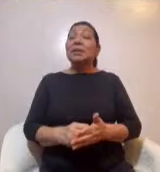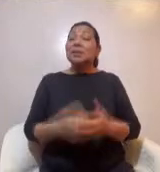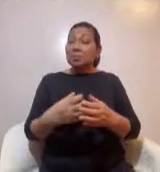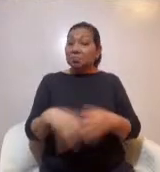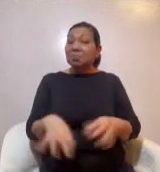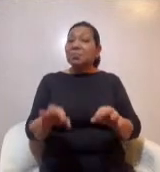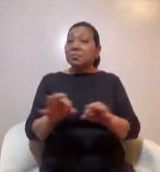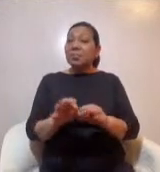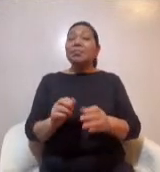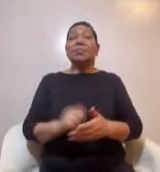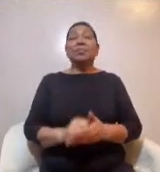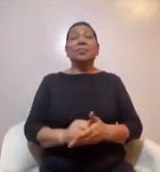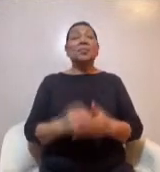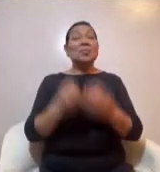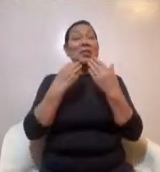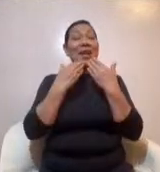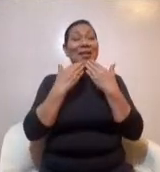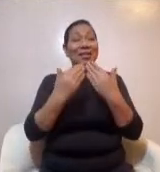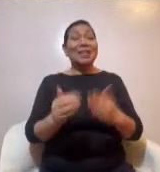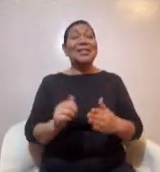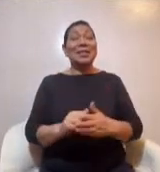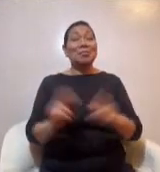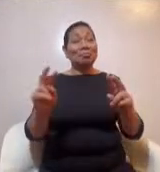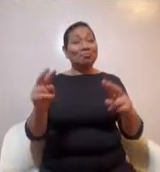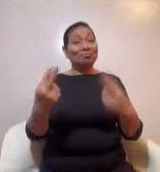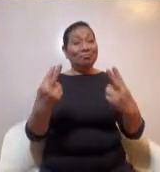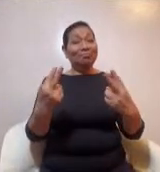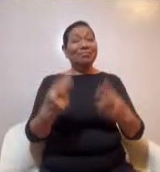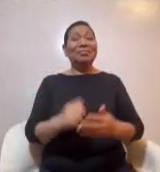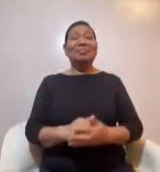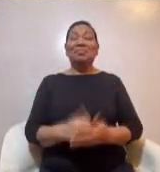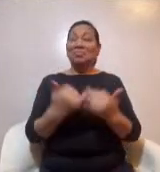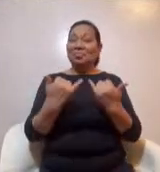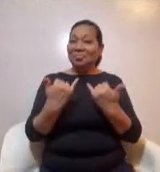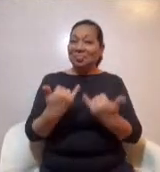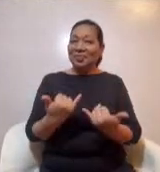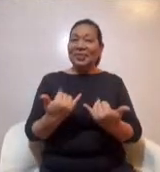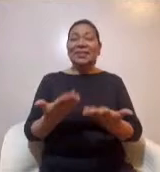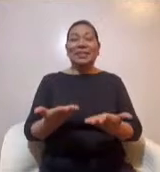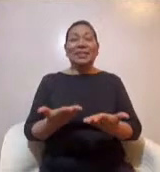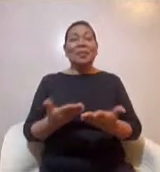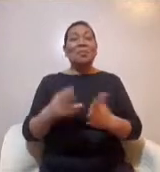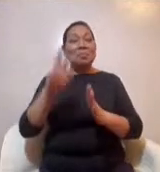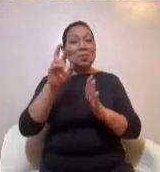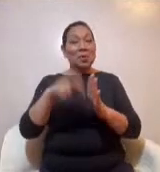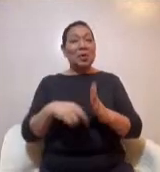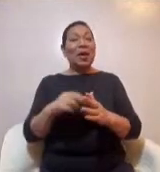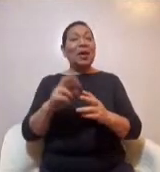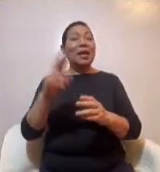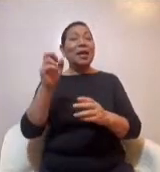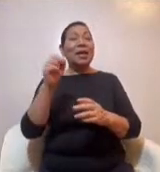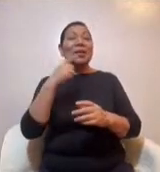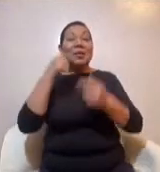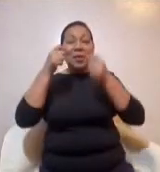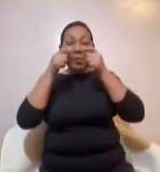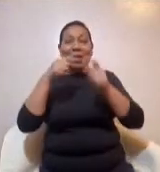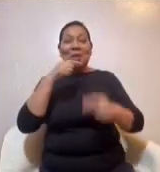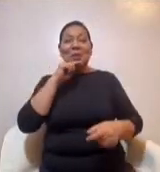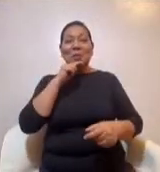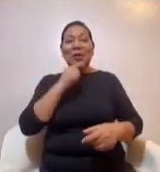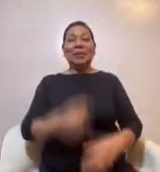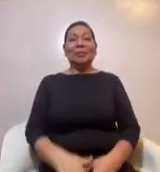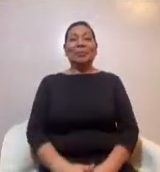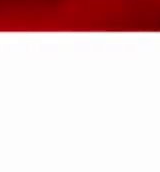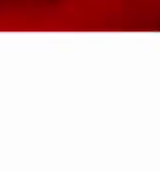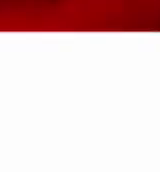y los fundamentos de voto. Muchísimas gracias por acompañarnos en su programa Richari